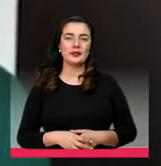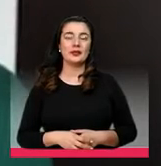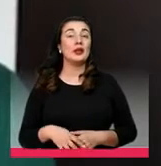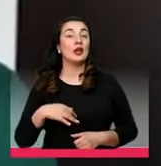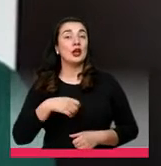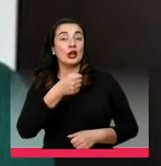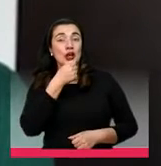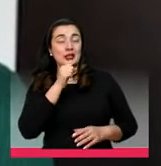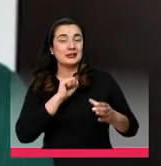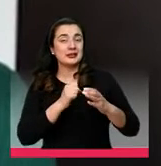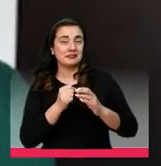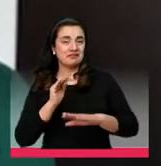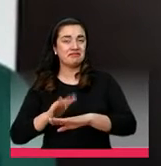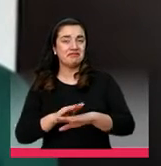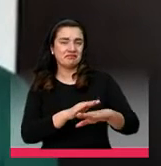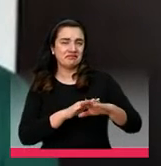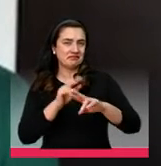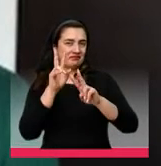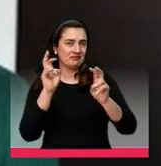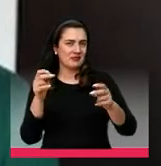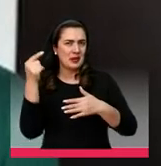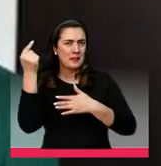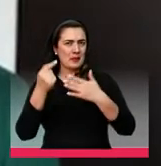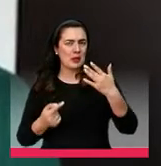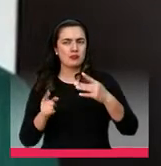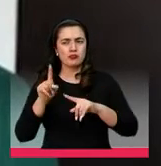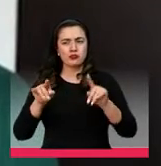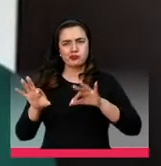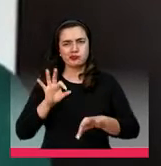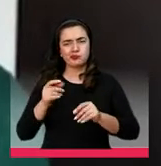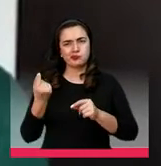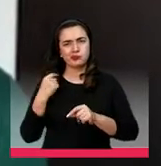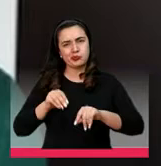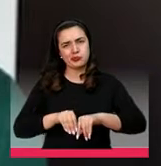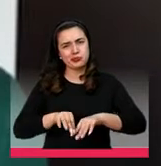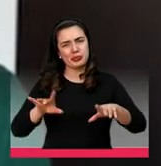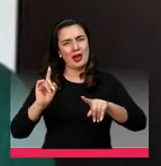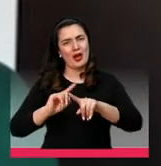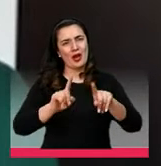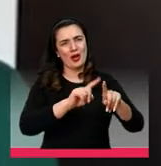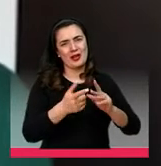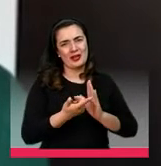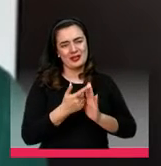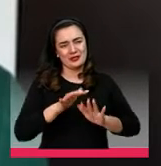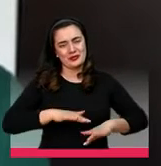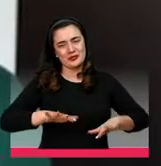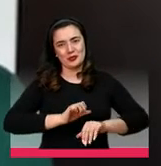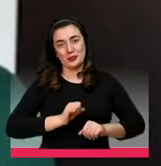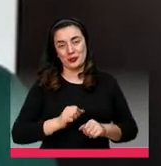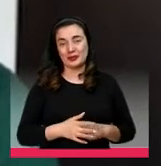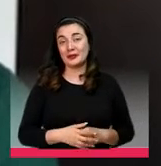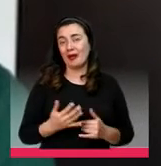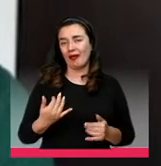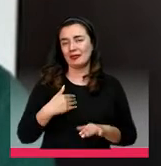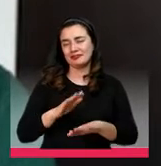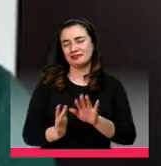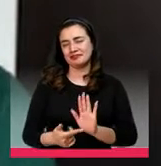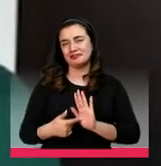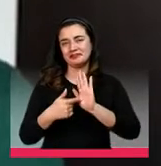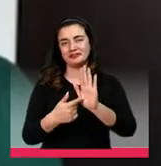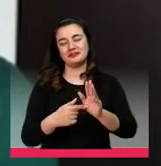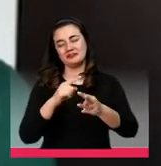Noticias Capital, es tiempo de conocer los más recientes lanzamientos literarios en Bogotá. En esta oportunidad les presentaremos